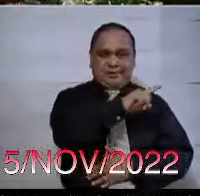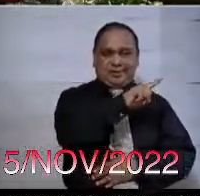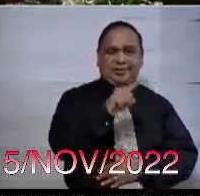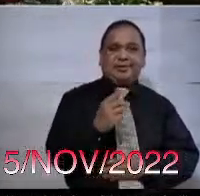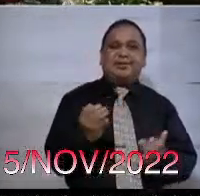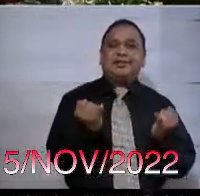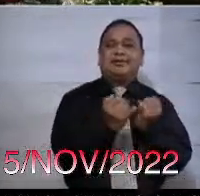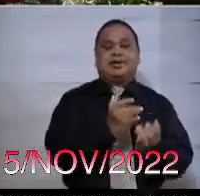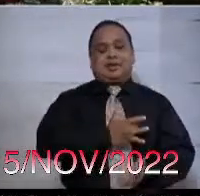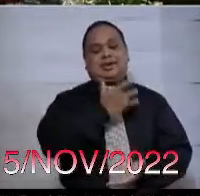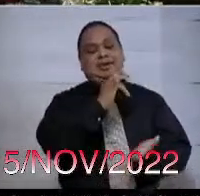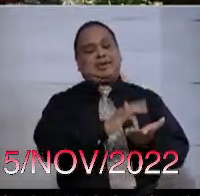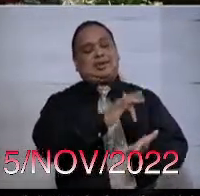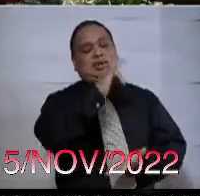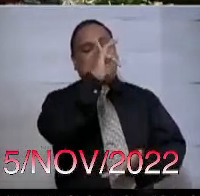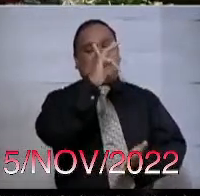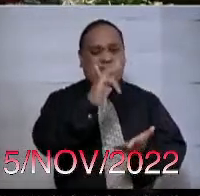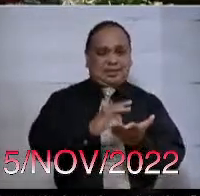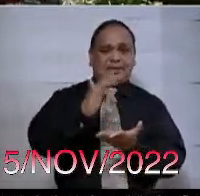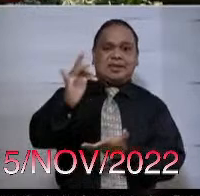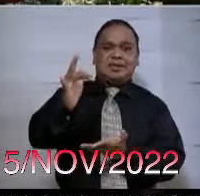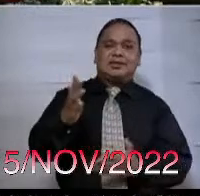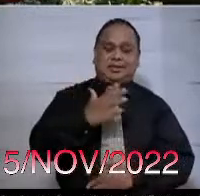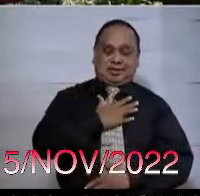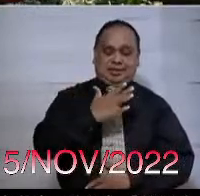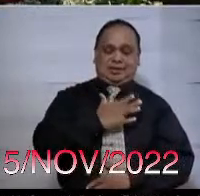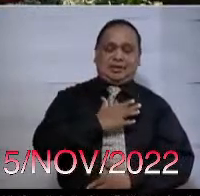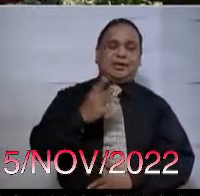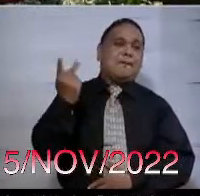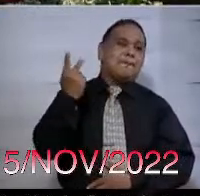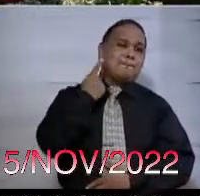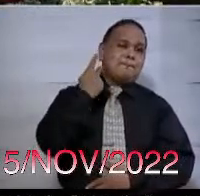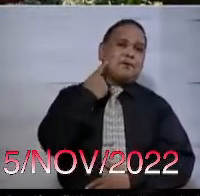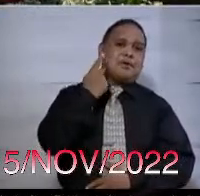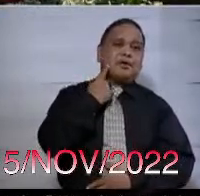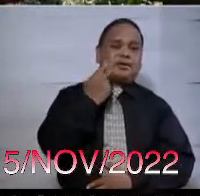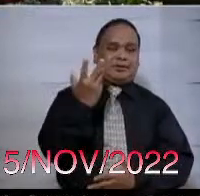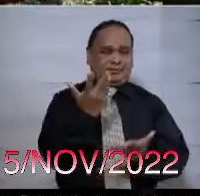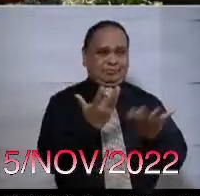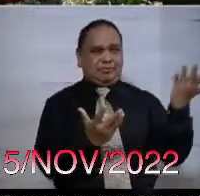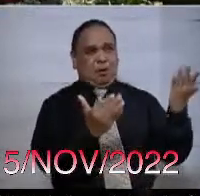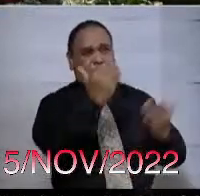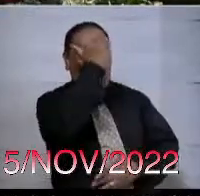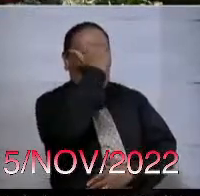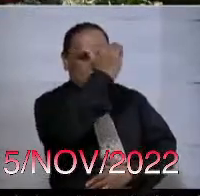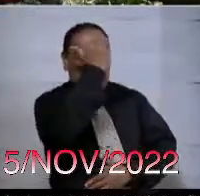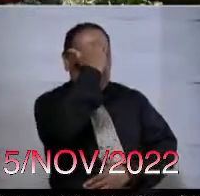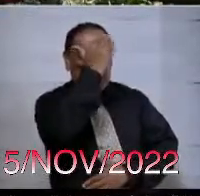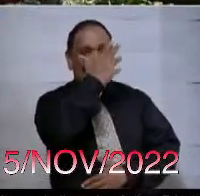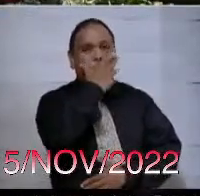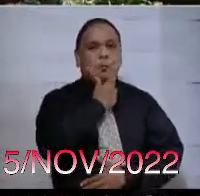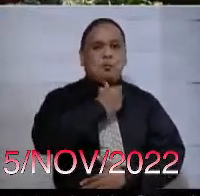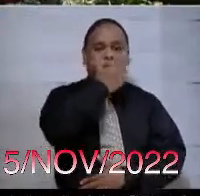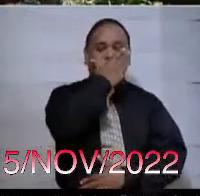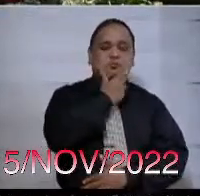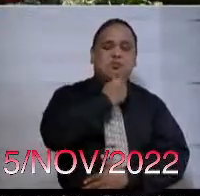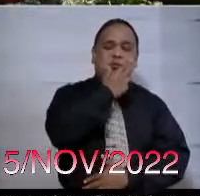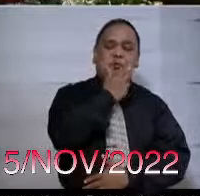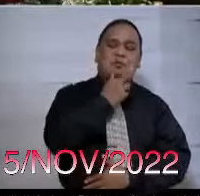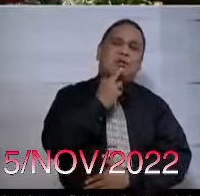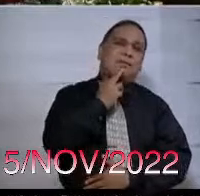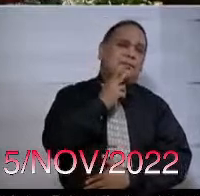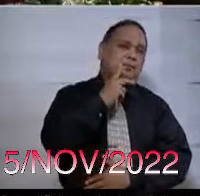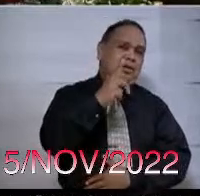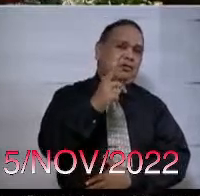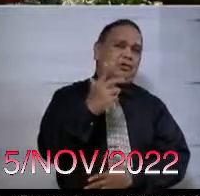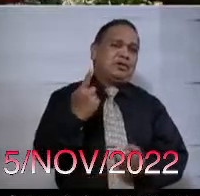que agradecer que en mi carrera política pues me tocó conocer el mejor hombre en la política, que